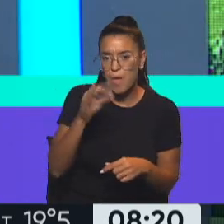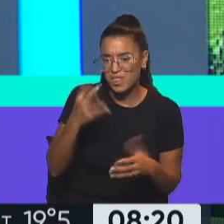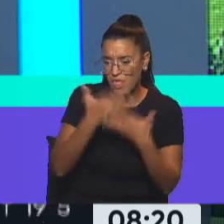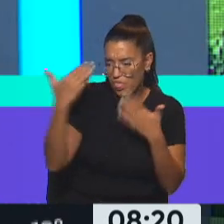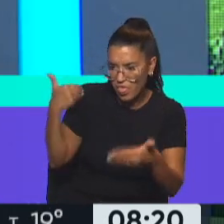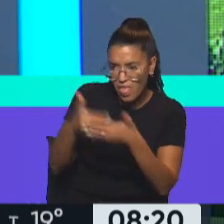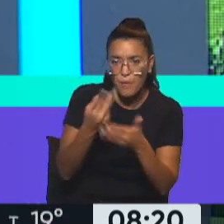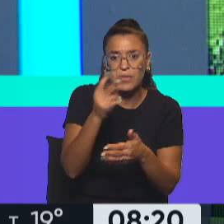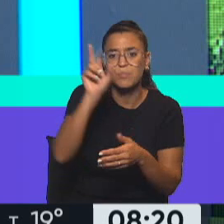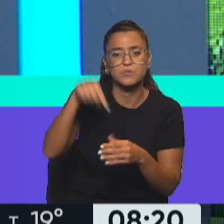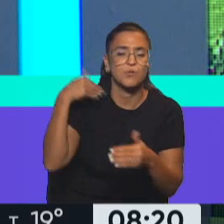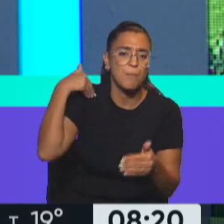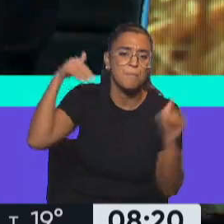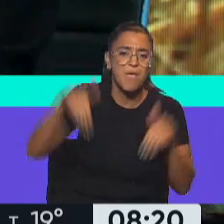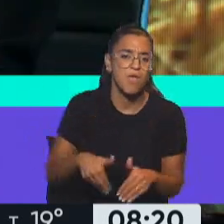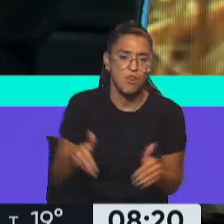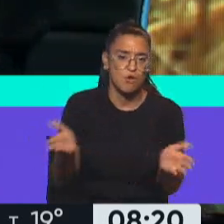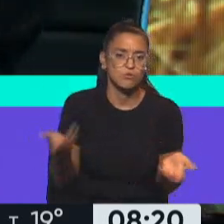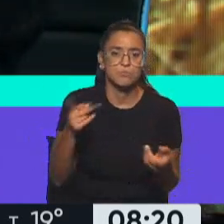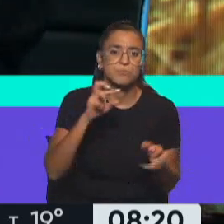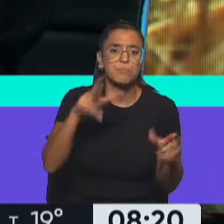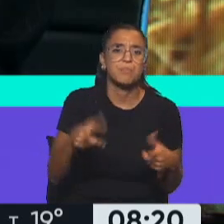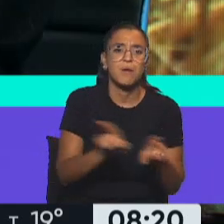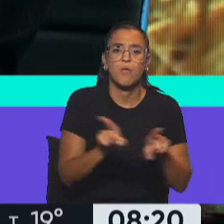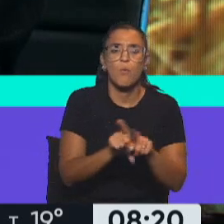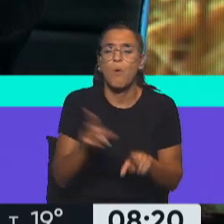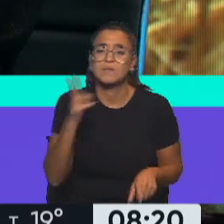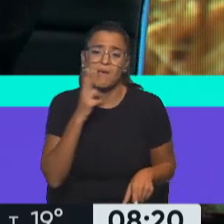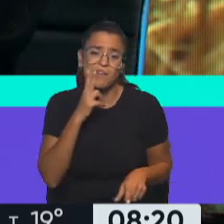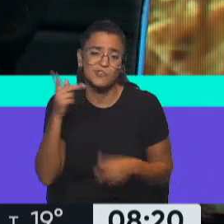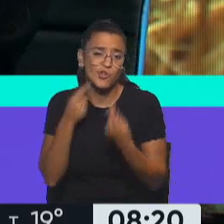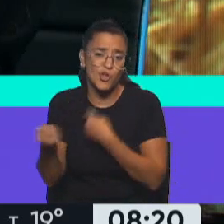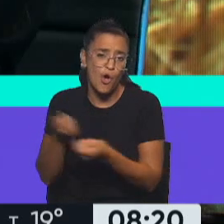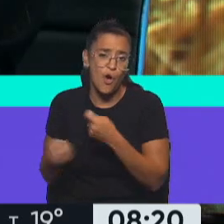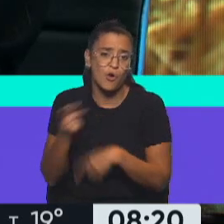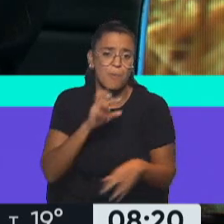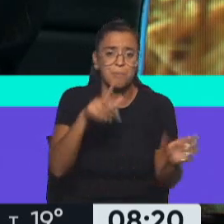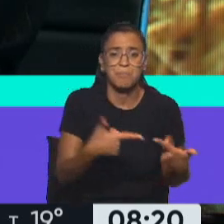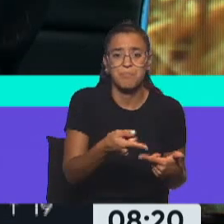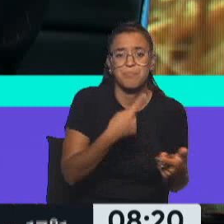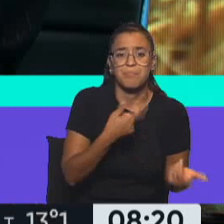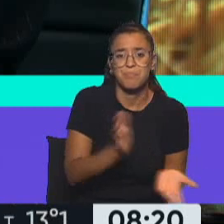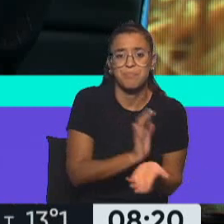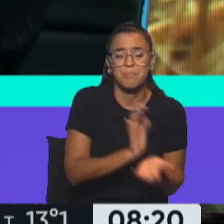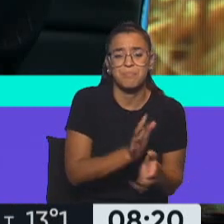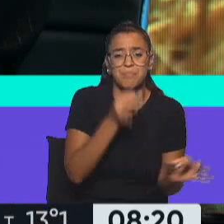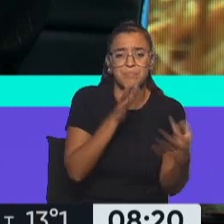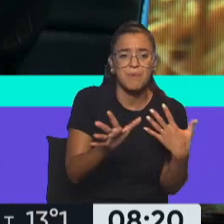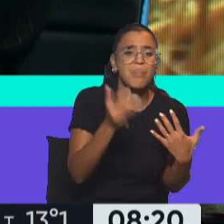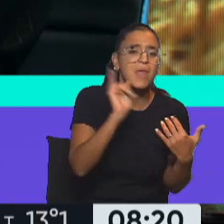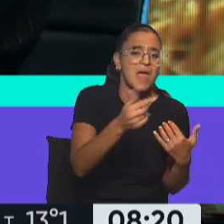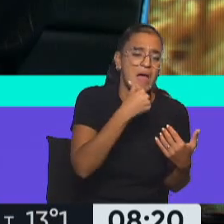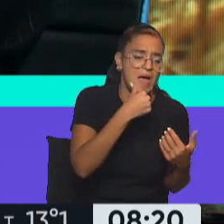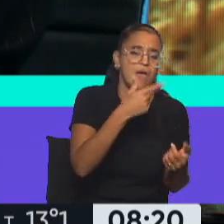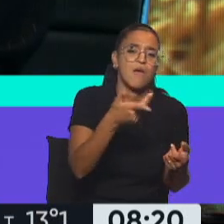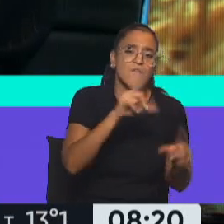días, bajó. El pan es como los cigarrillos en el kiosco. Tal cual. Nosotros en su momento... Gente que quiere, lo que te conviene es vender masita, te conviene